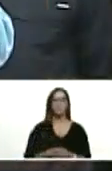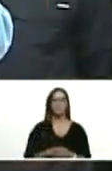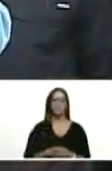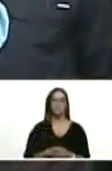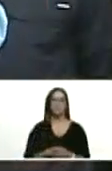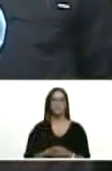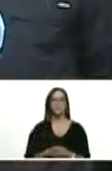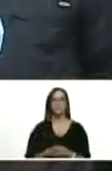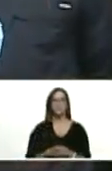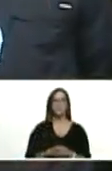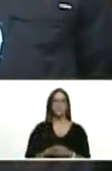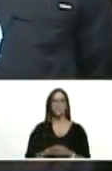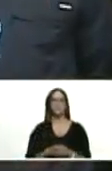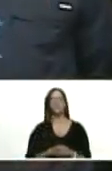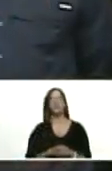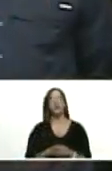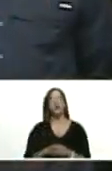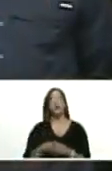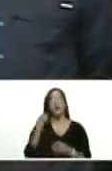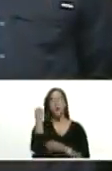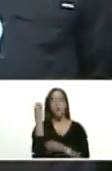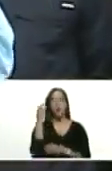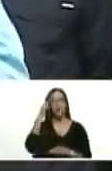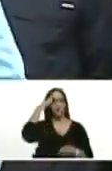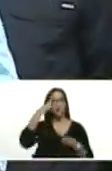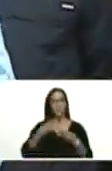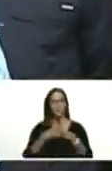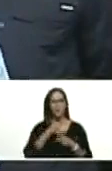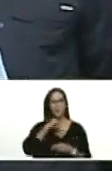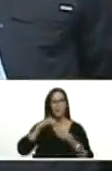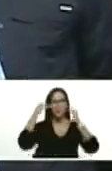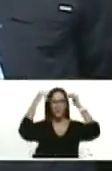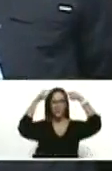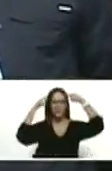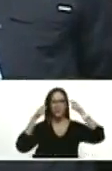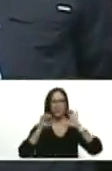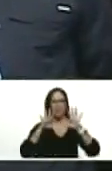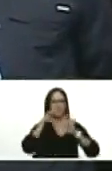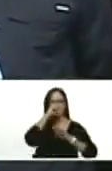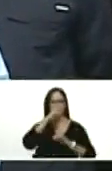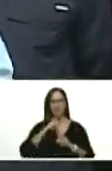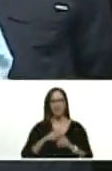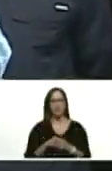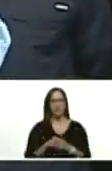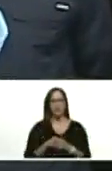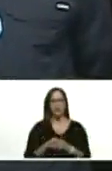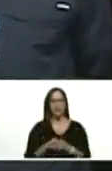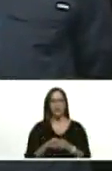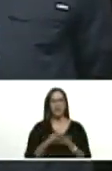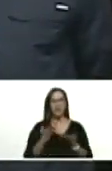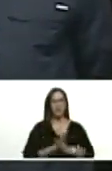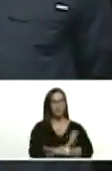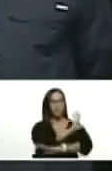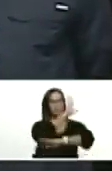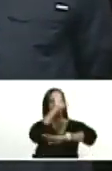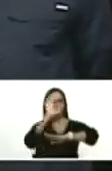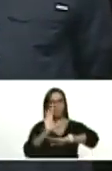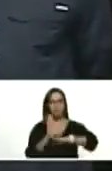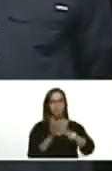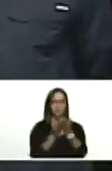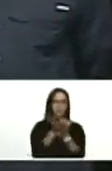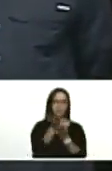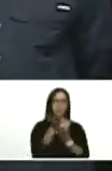un congreso en homenaje a nuestro comandante Chávez a los 10 años de su paso a la inmortalidad.